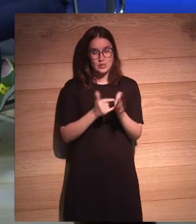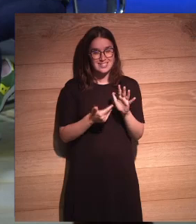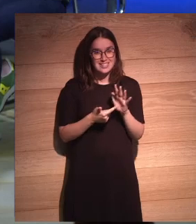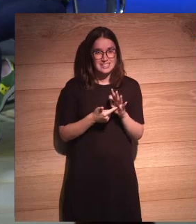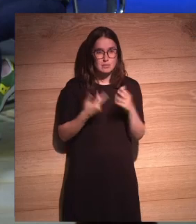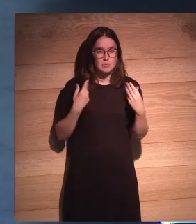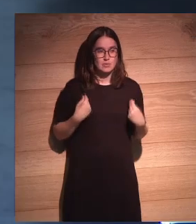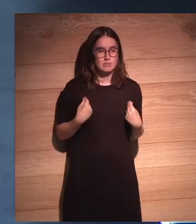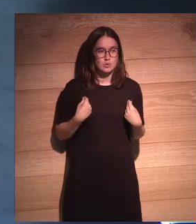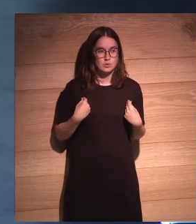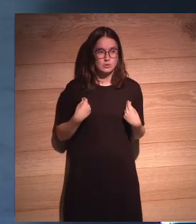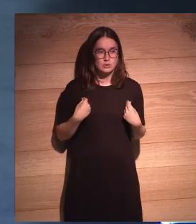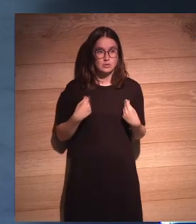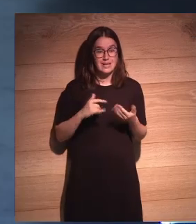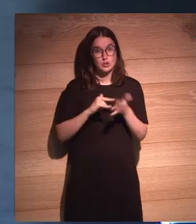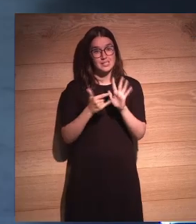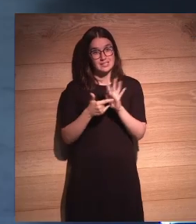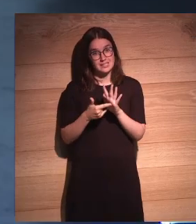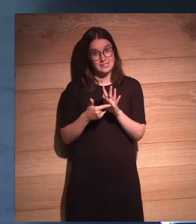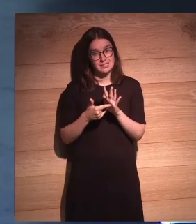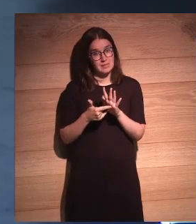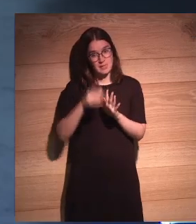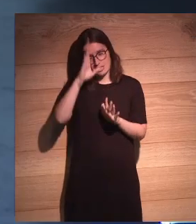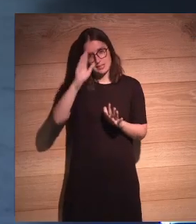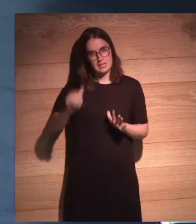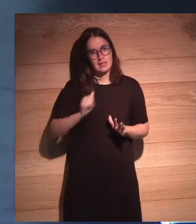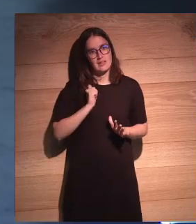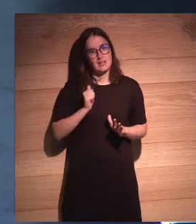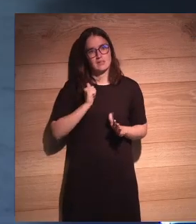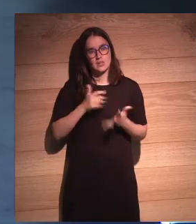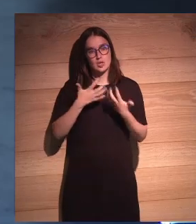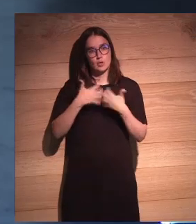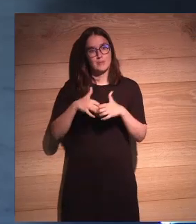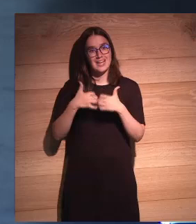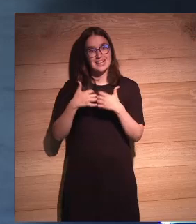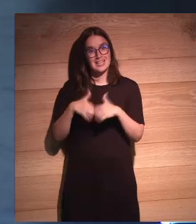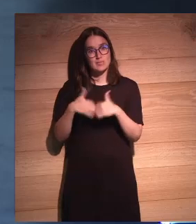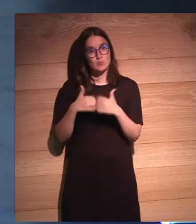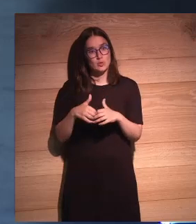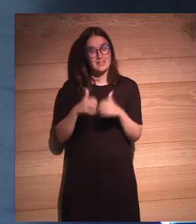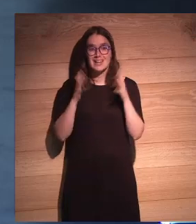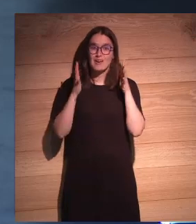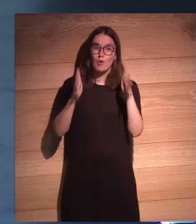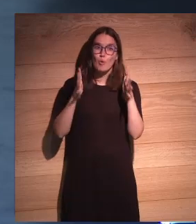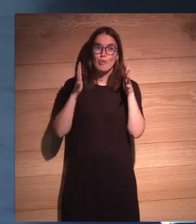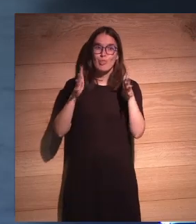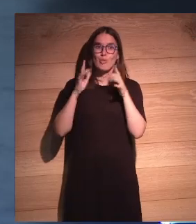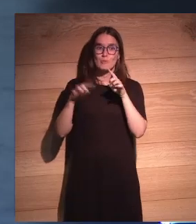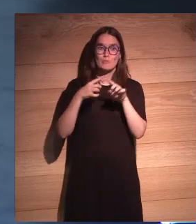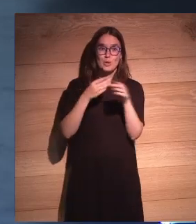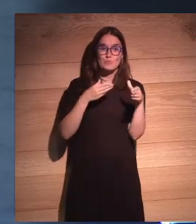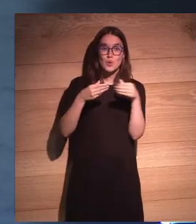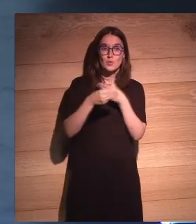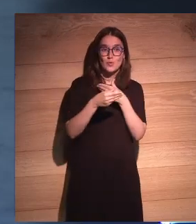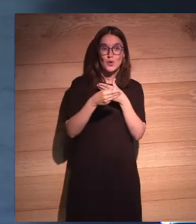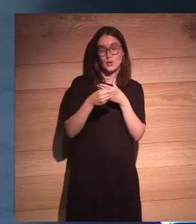sistemas, se pase a este sistema de inteligencia artificial con mecanismos de recomendación y con portfolio y